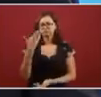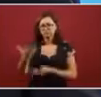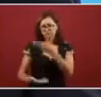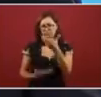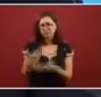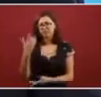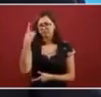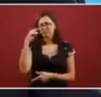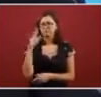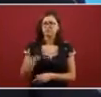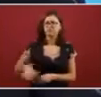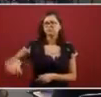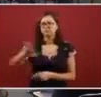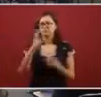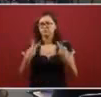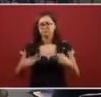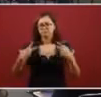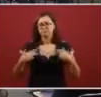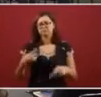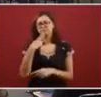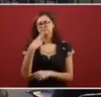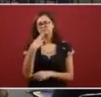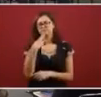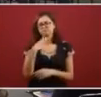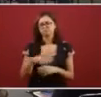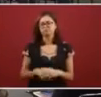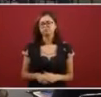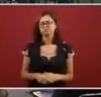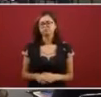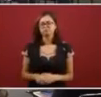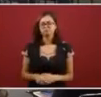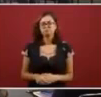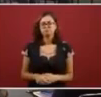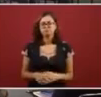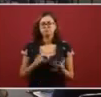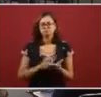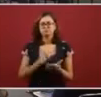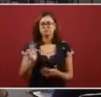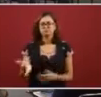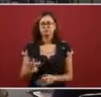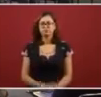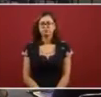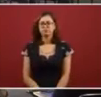servicio a los usuarios del gas natural por parte de esta empresa. Gracias.